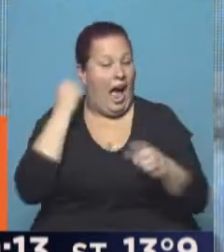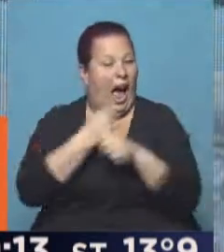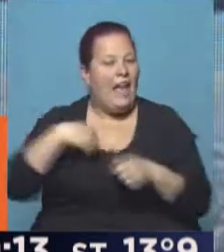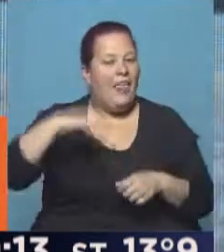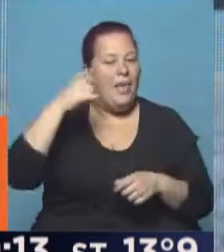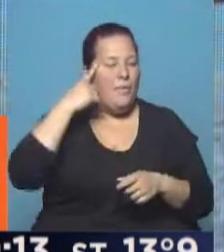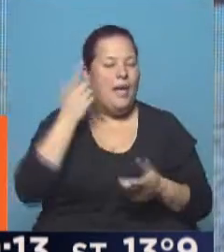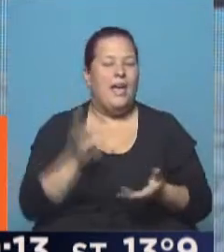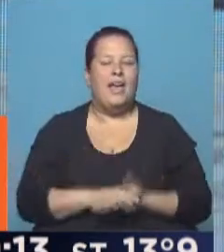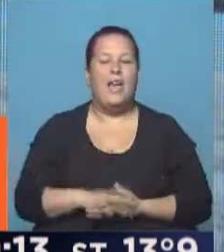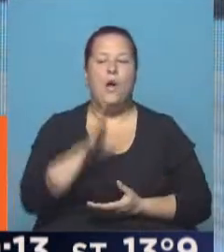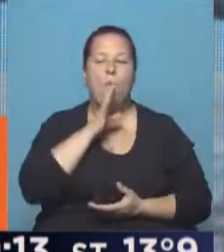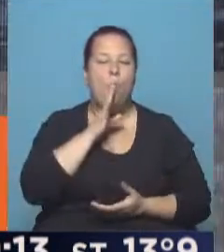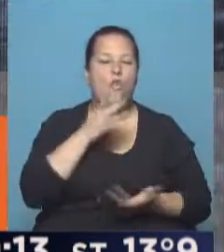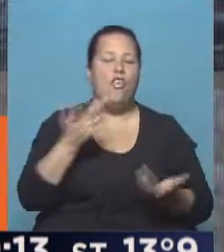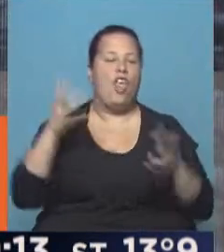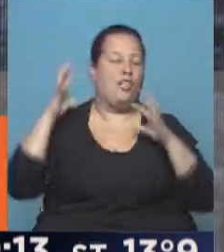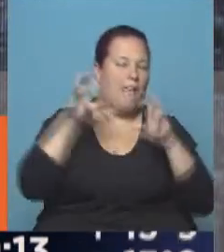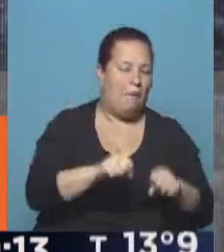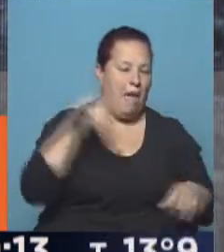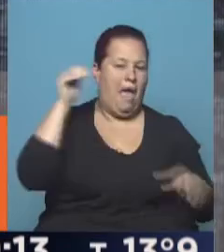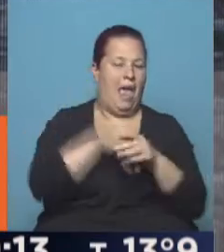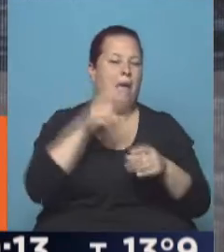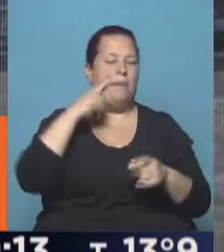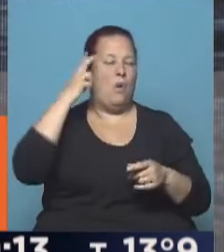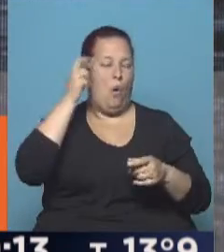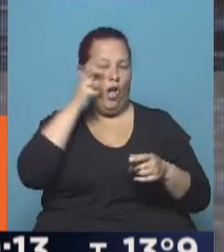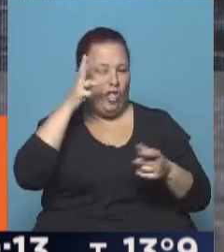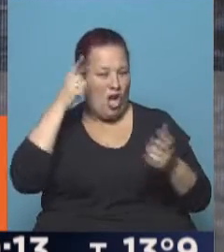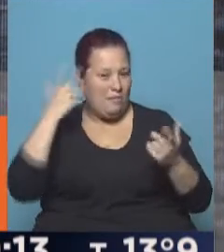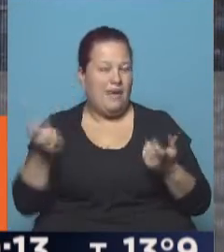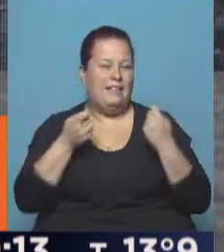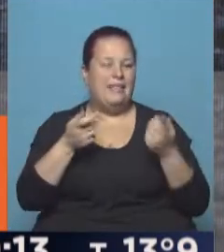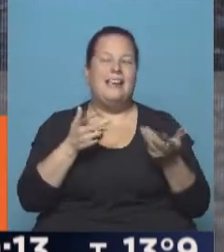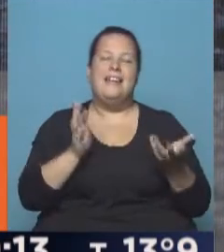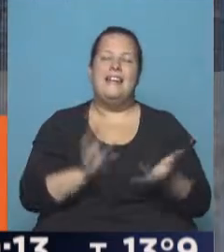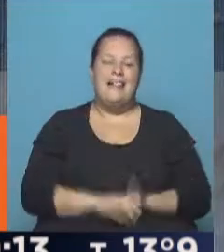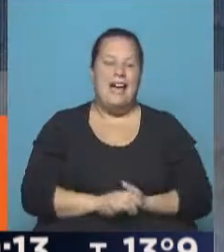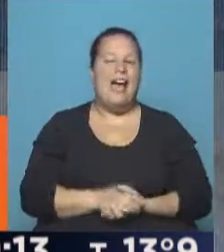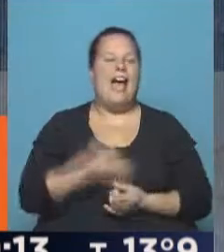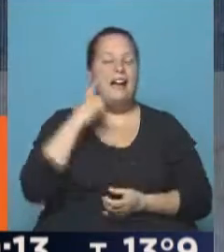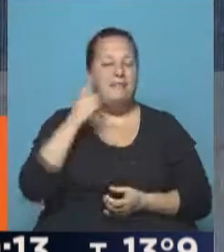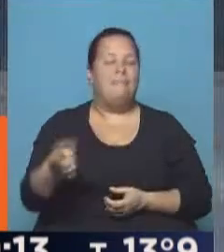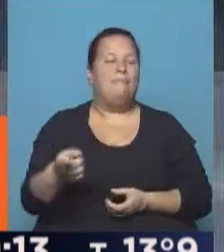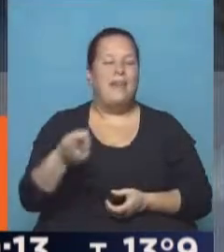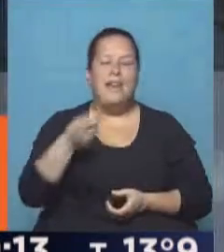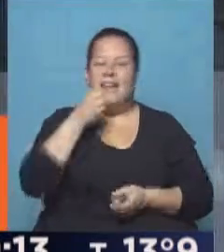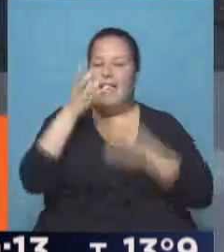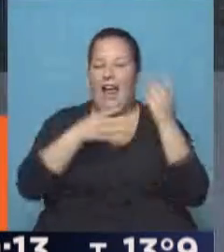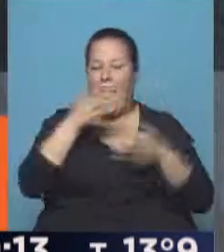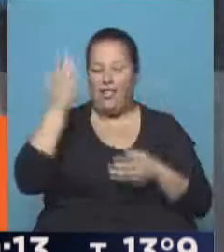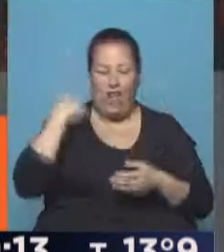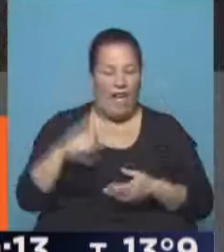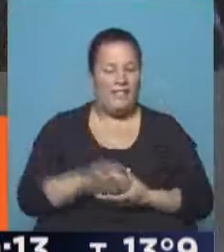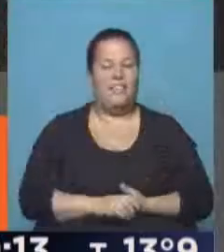crea, bueno, de que los judíos son invasores que llegaron en el año 48, es decir, hay miles de declaraciones que hubo el